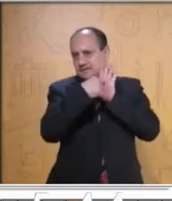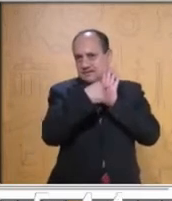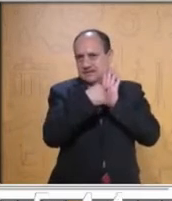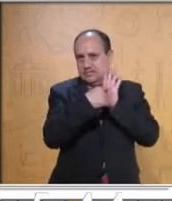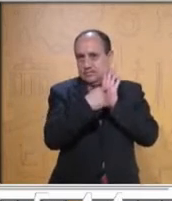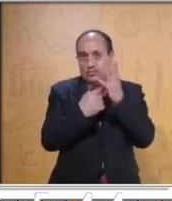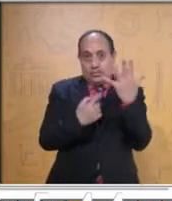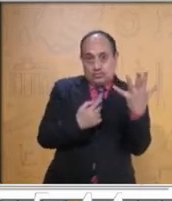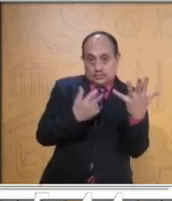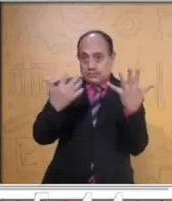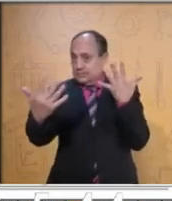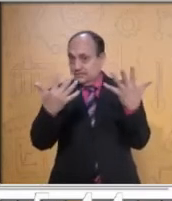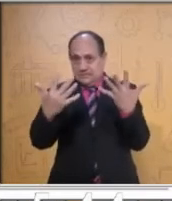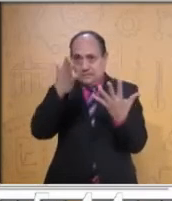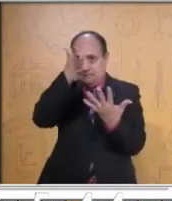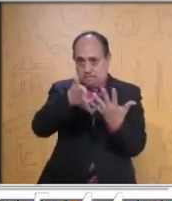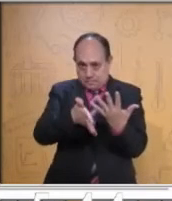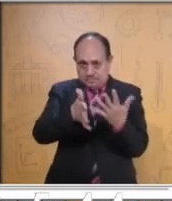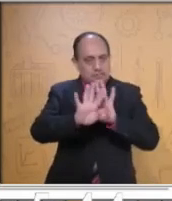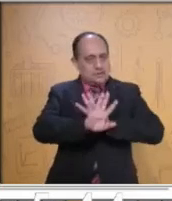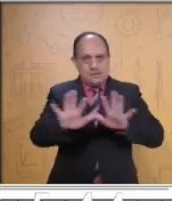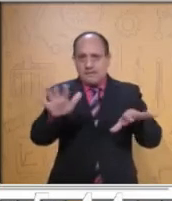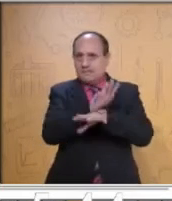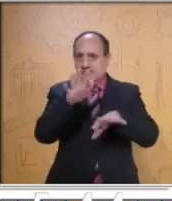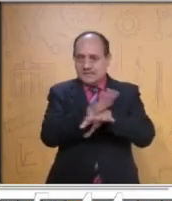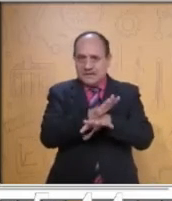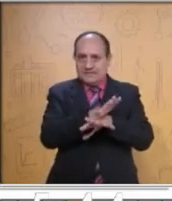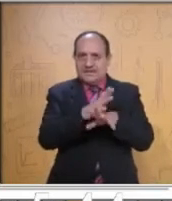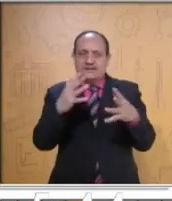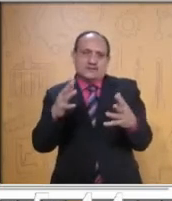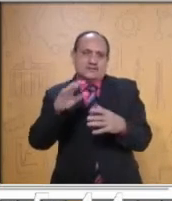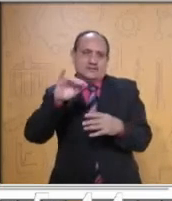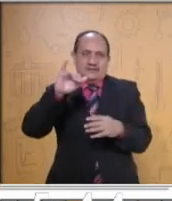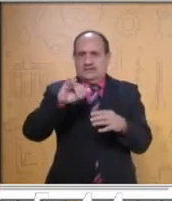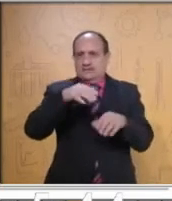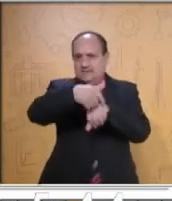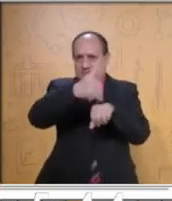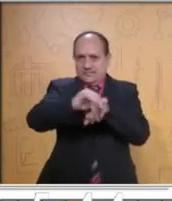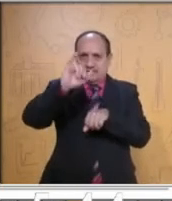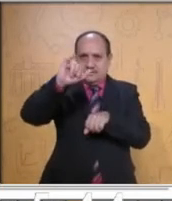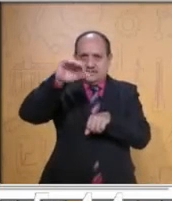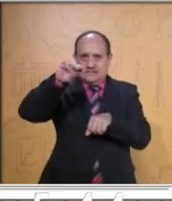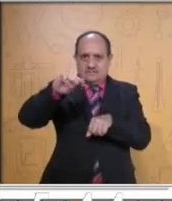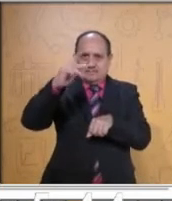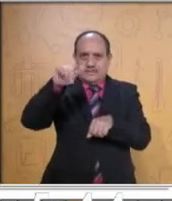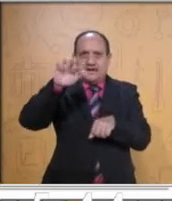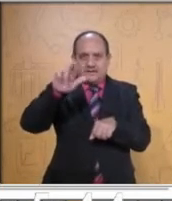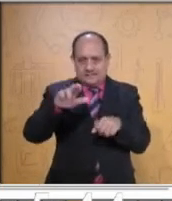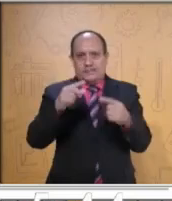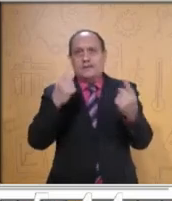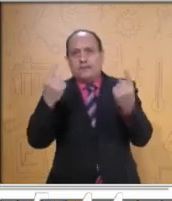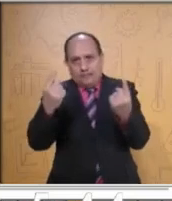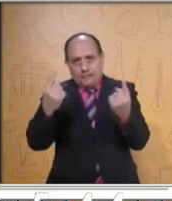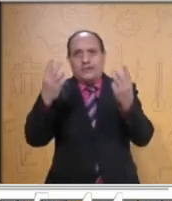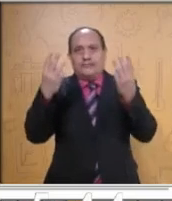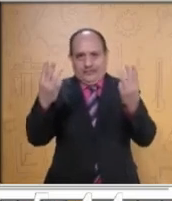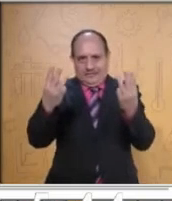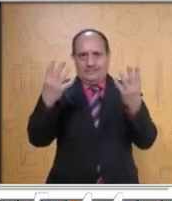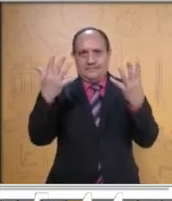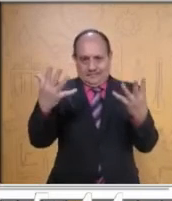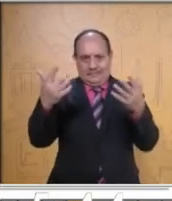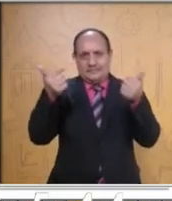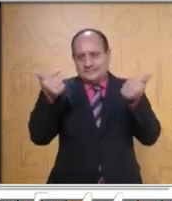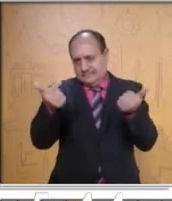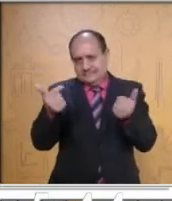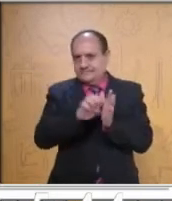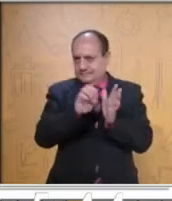ser 5 y 5, porque son números impares de datos. Y cuando son números impares nos va a quedar un solo